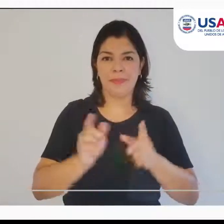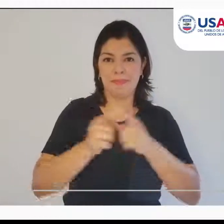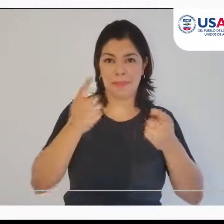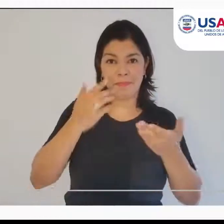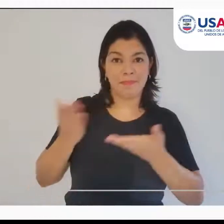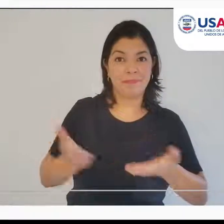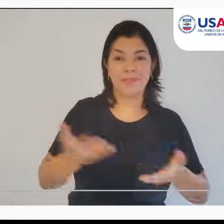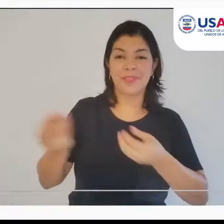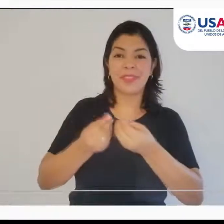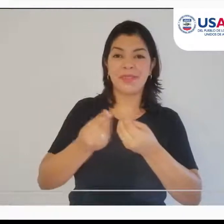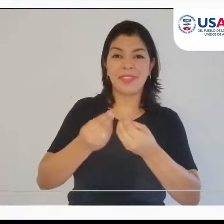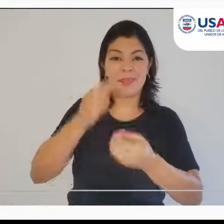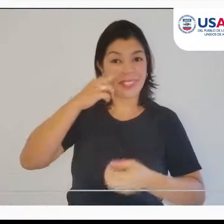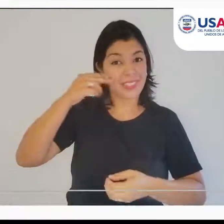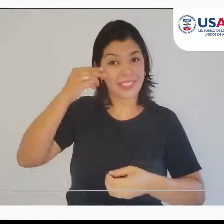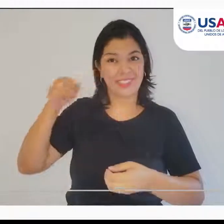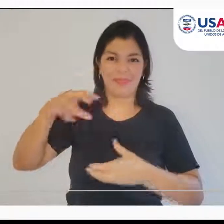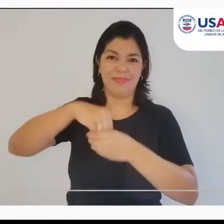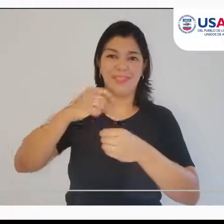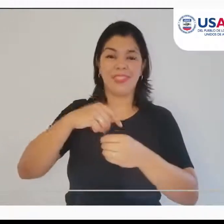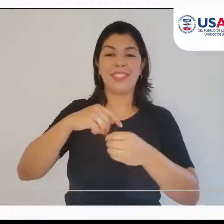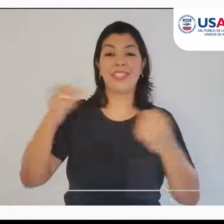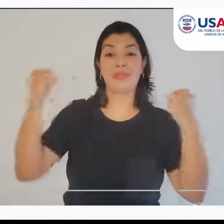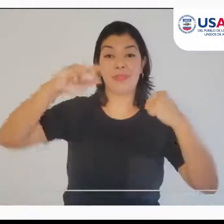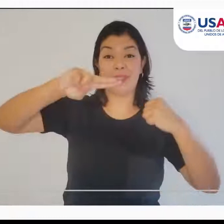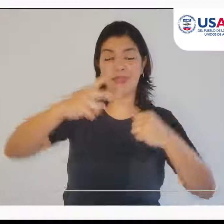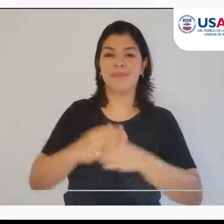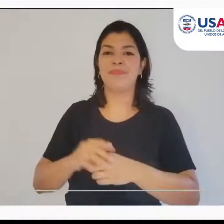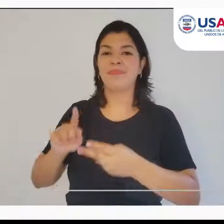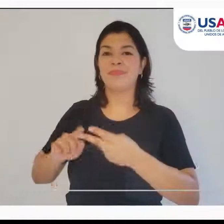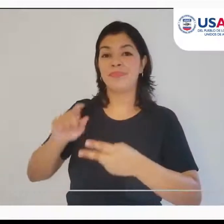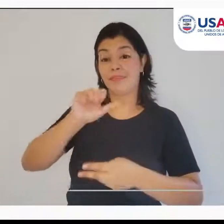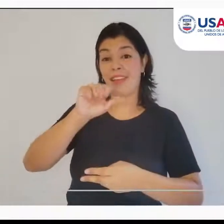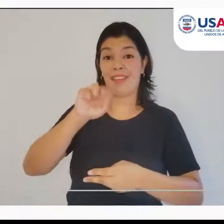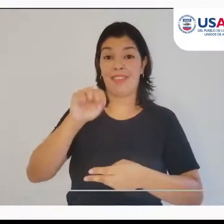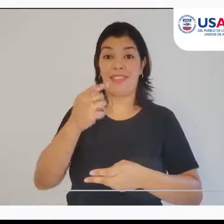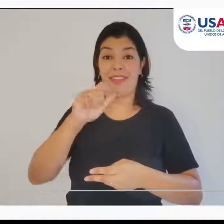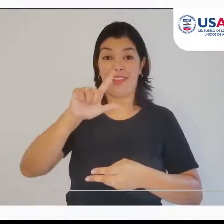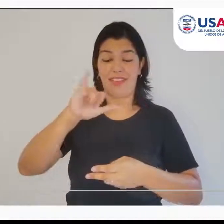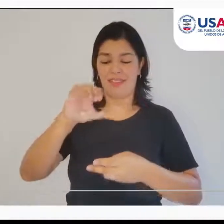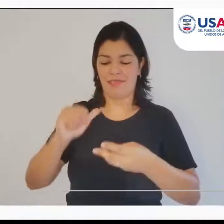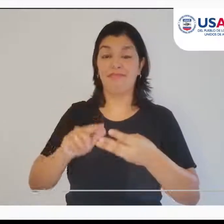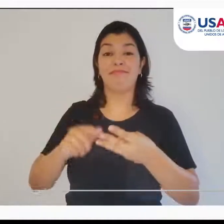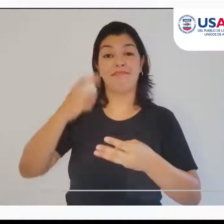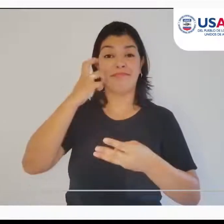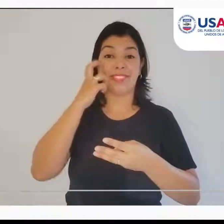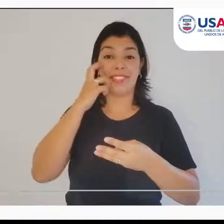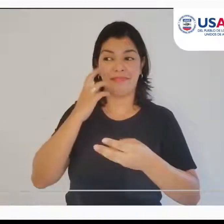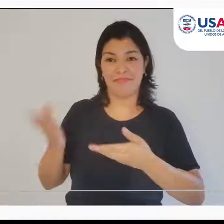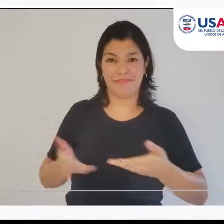Sport Power 2, Gensi López Hernández, Angélica Hoyos y César Arevalo, quienes nos van a ilustrar un poco acerca del tema